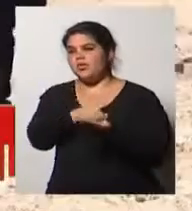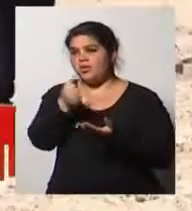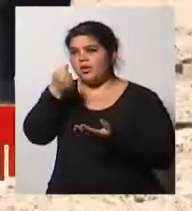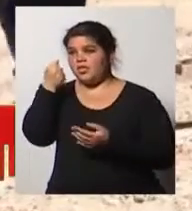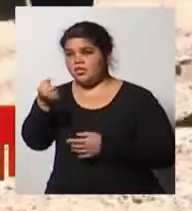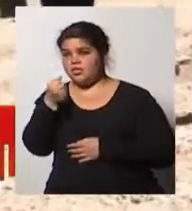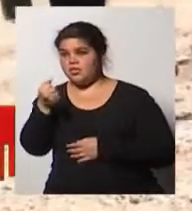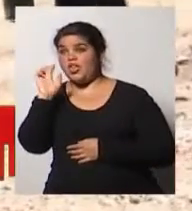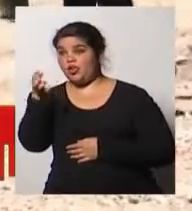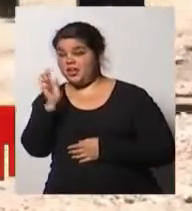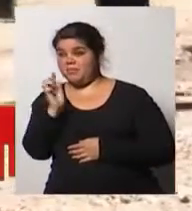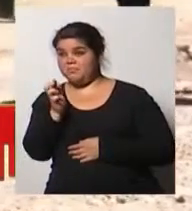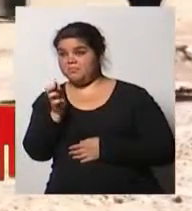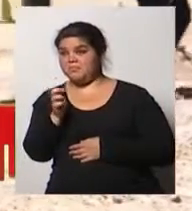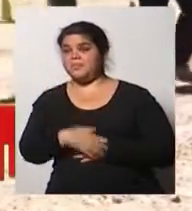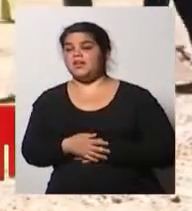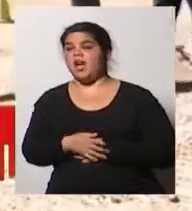contamina, yo le garantizo que no es ningún